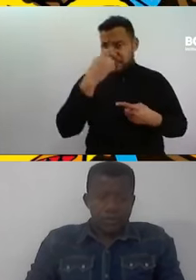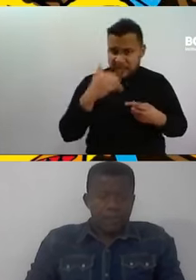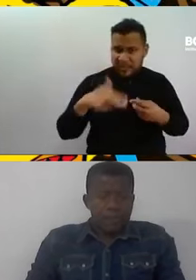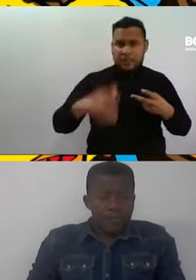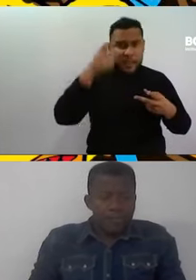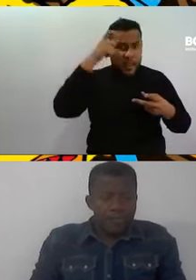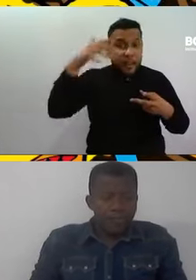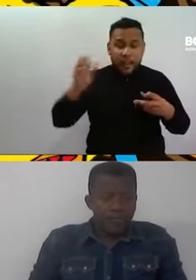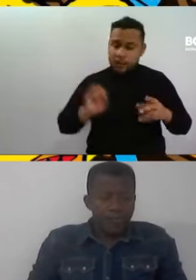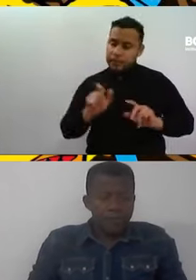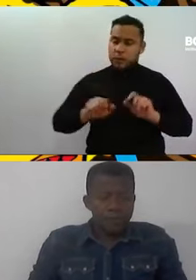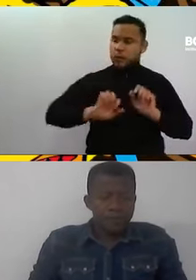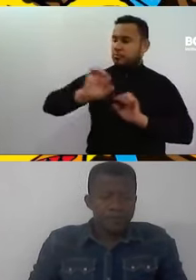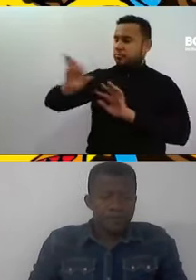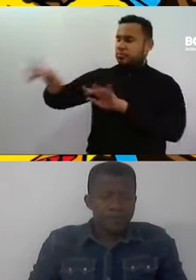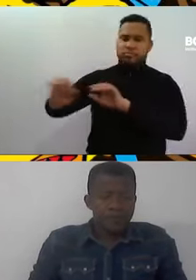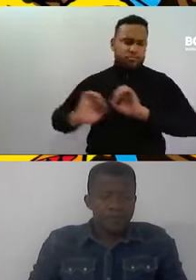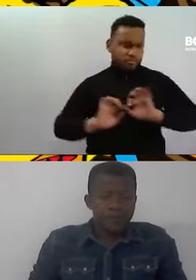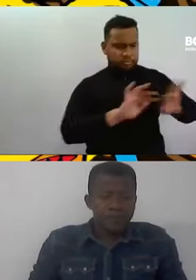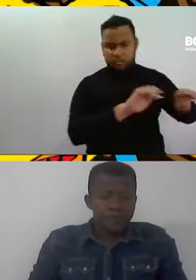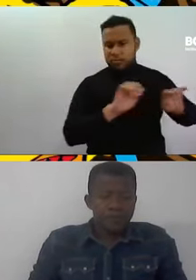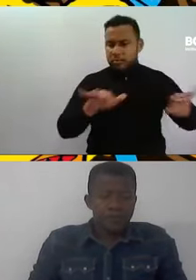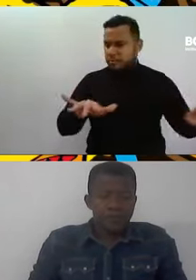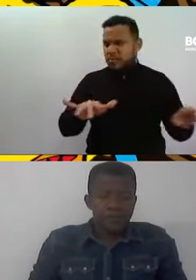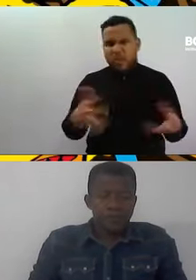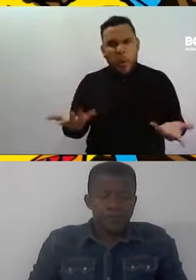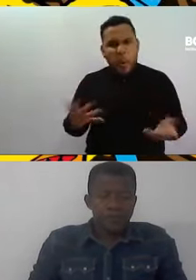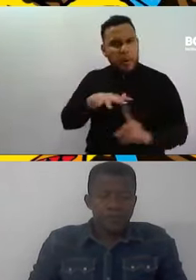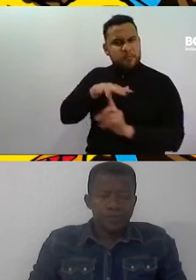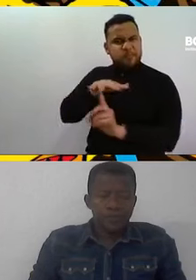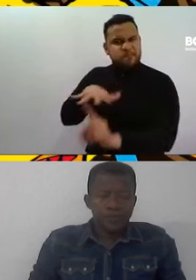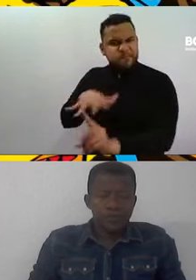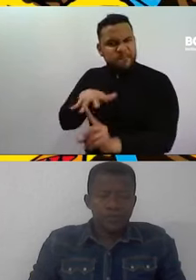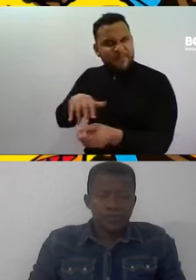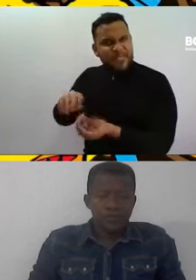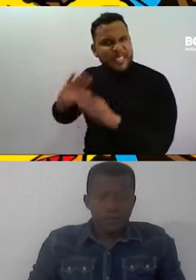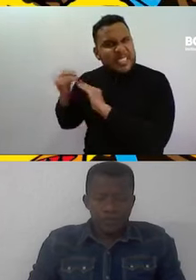Cartagena. ¿Qué incidencia tiene esta literatura de puño y letra?